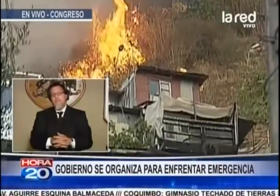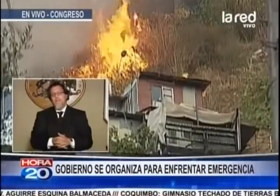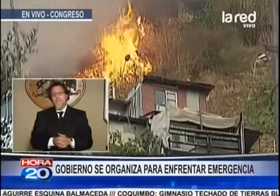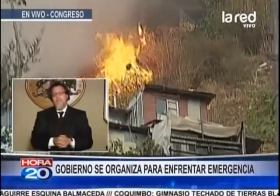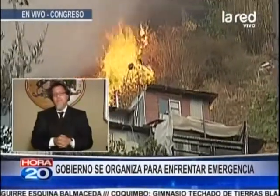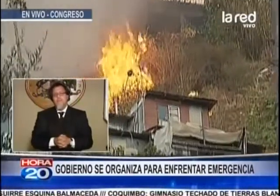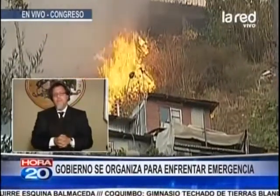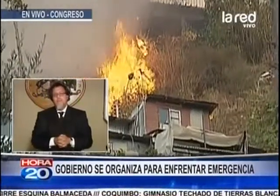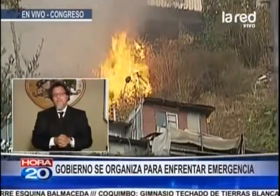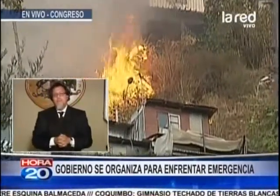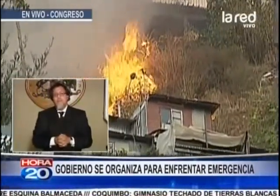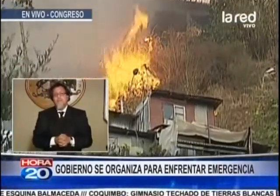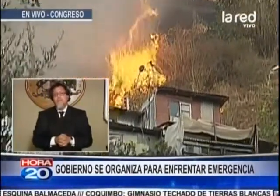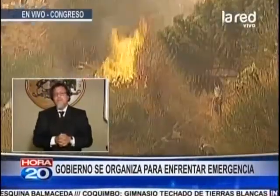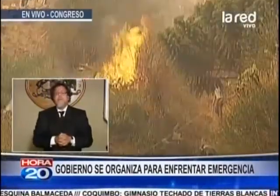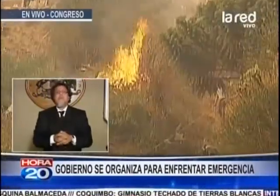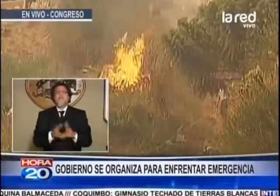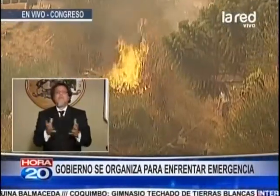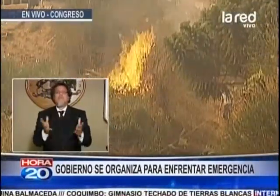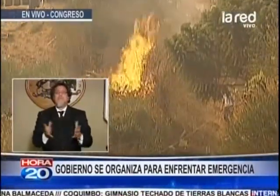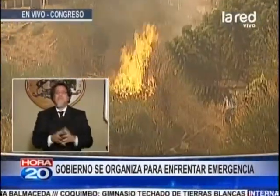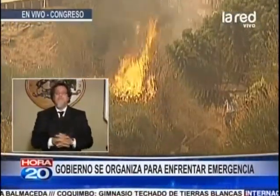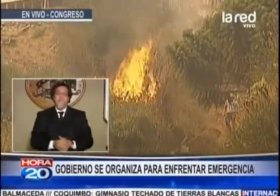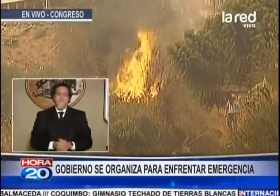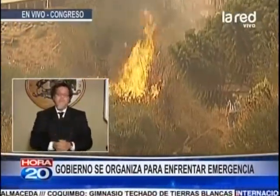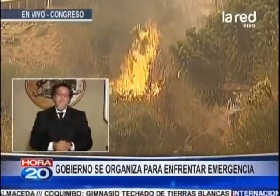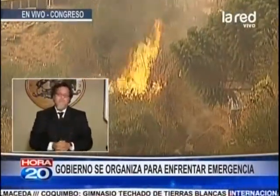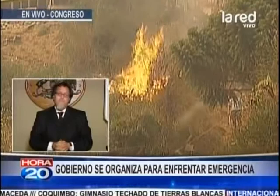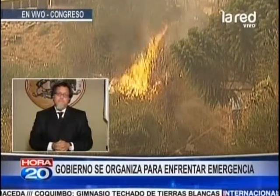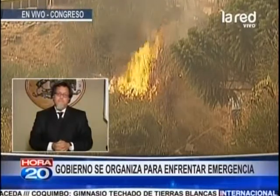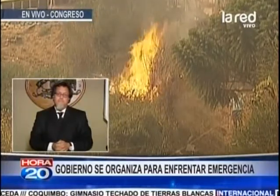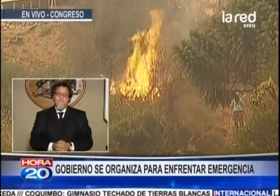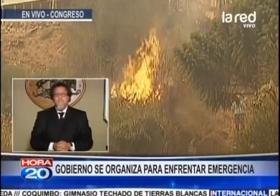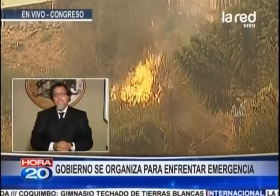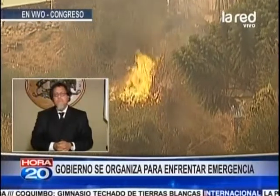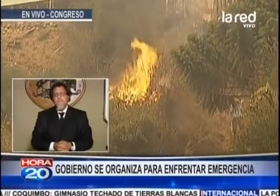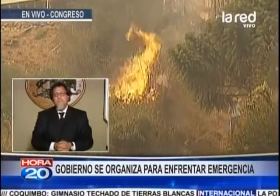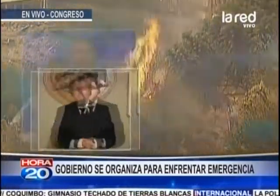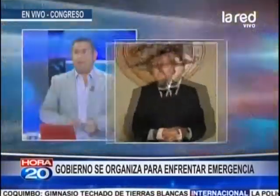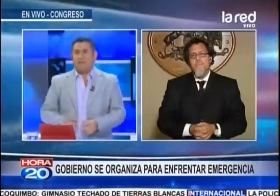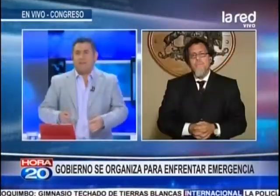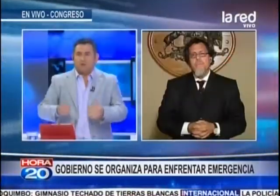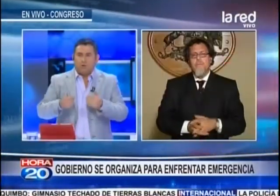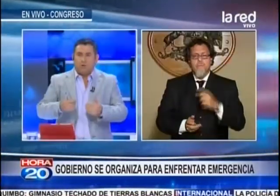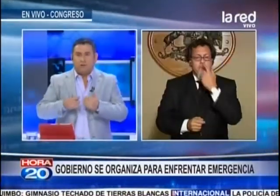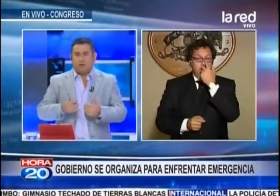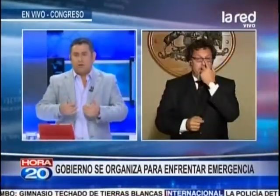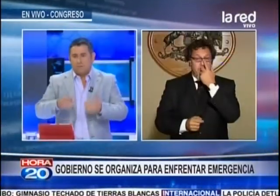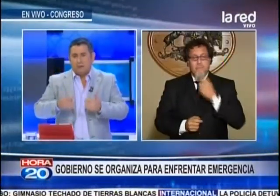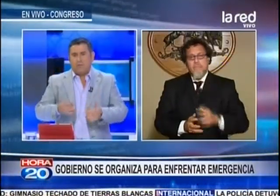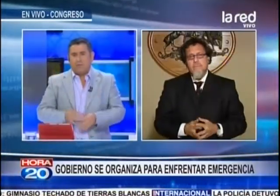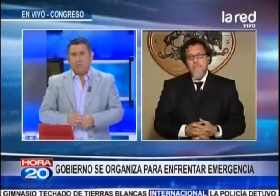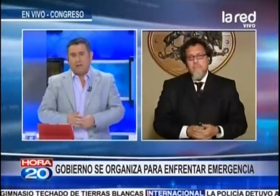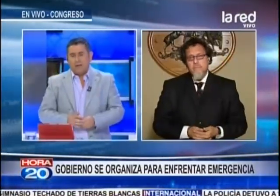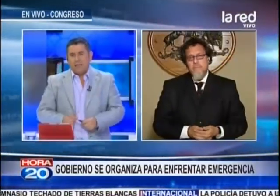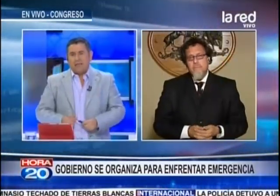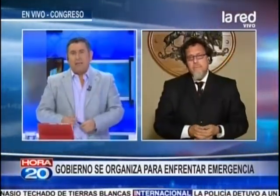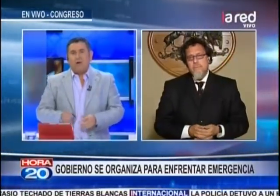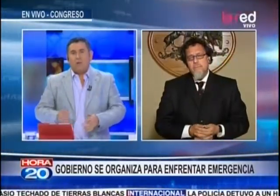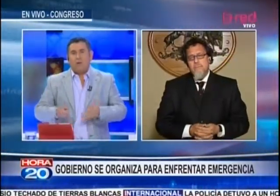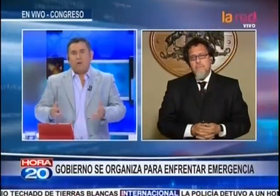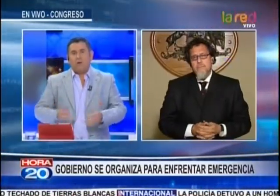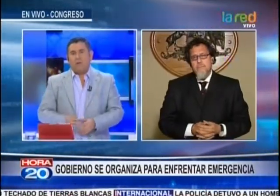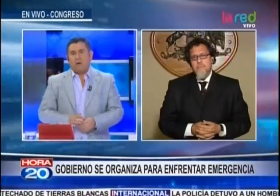para los ciudadanos. De lo contrario, se da en los hechos lo que está ocurriendo. Senador, quería preguntarle finalmente, desde su convicción más profunda,